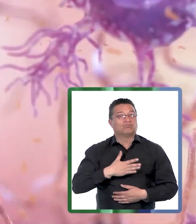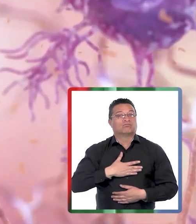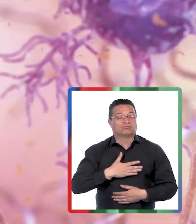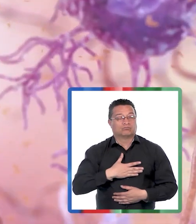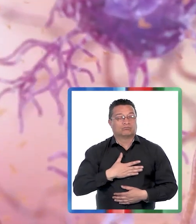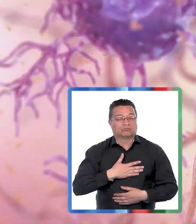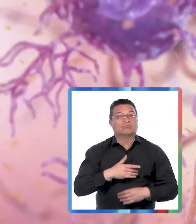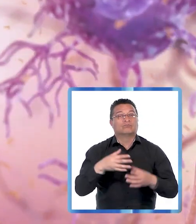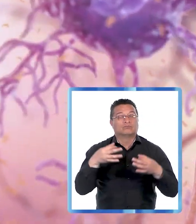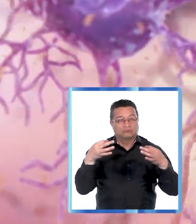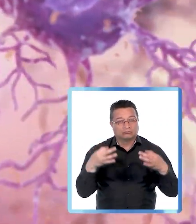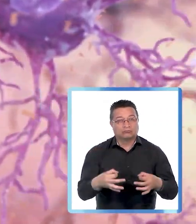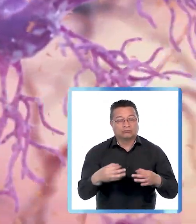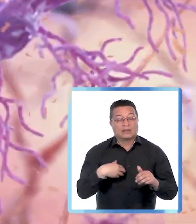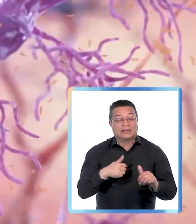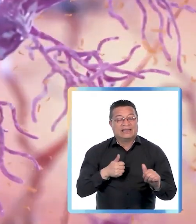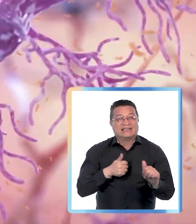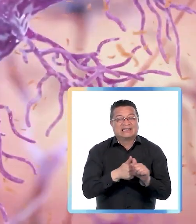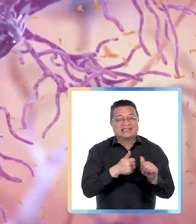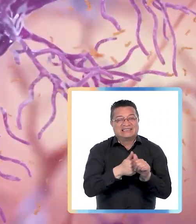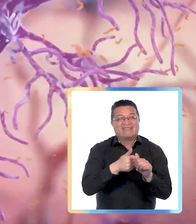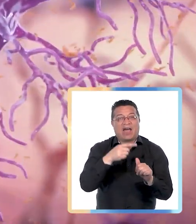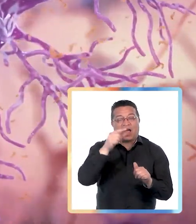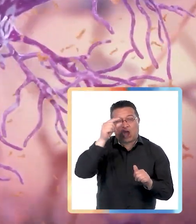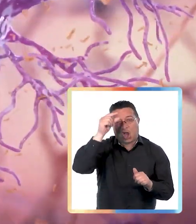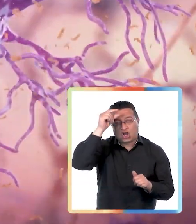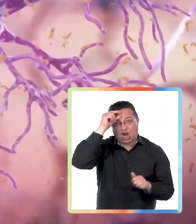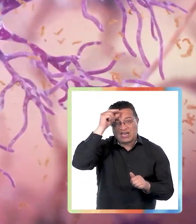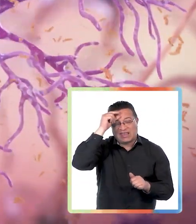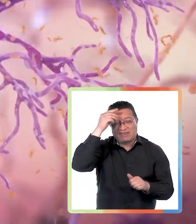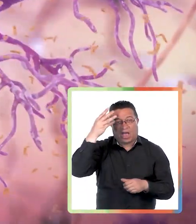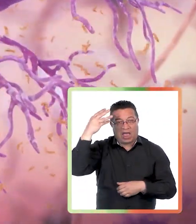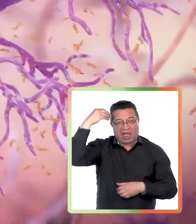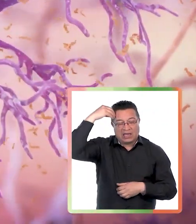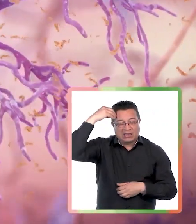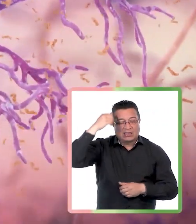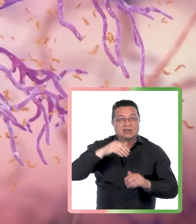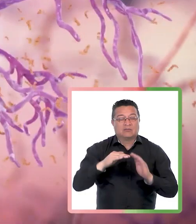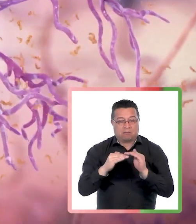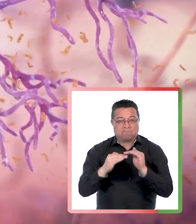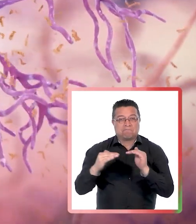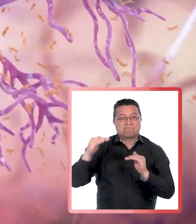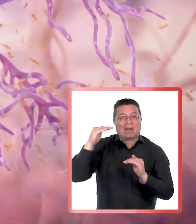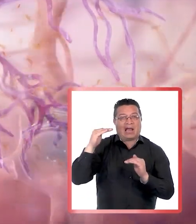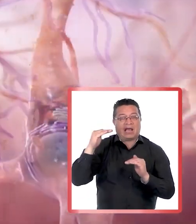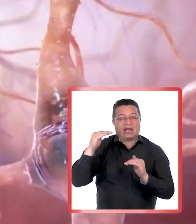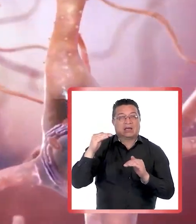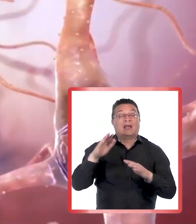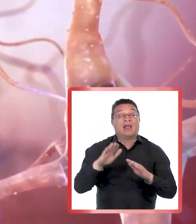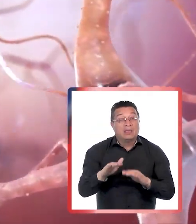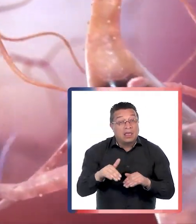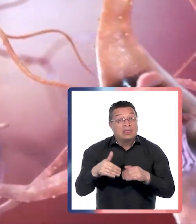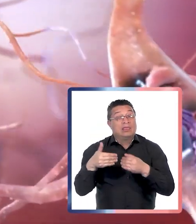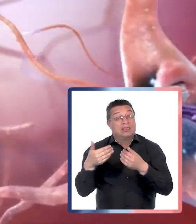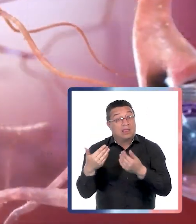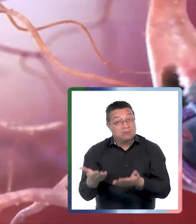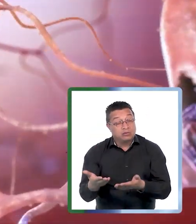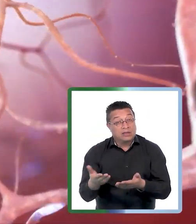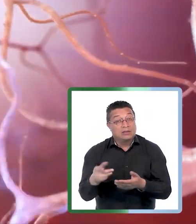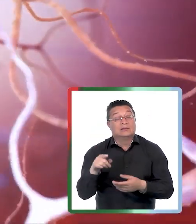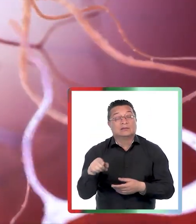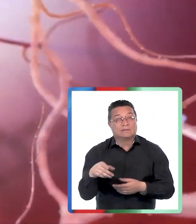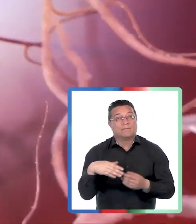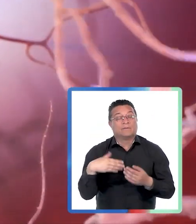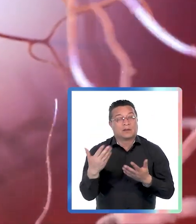nosotros mantenemos lo que se llama reserva cognitiva importante, alta, ¿no? Y luego con